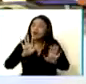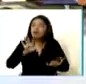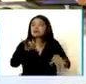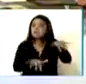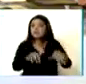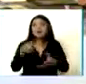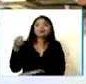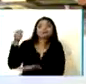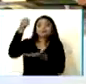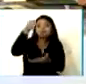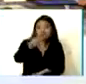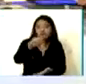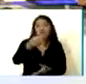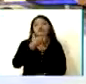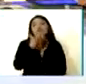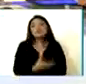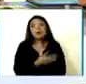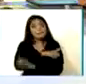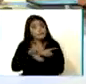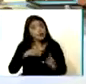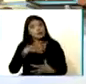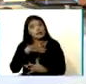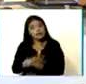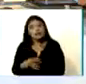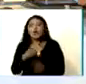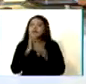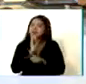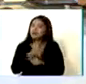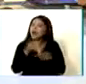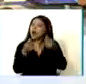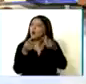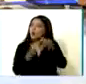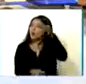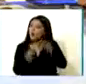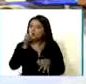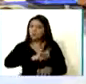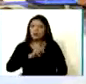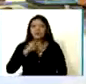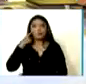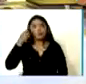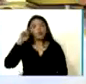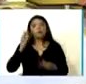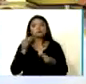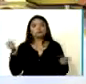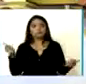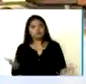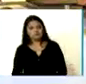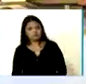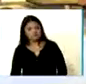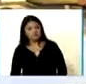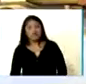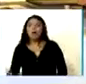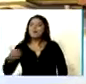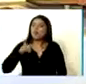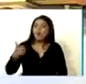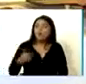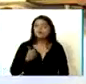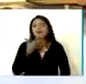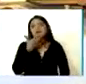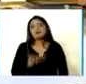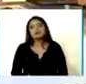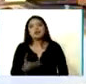para las utilidades, pero también es bien interesante que los precios sean justos para que esto no se convierta en sal y agua. La gente, y aprovecha Navidad, aprovecha